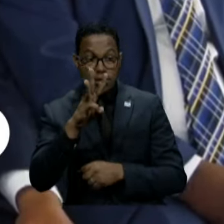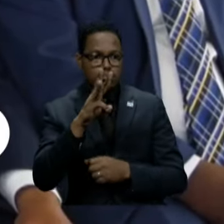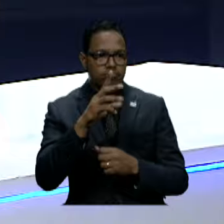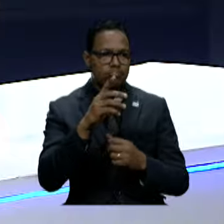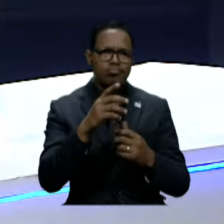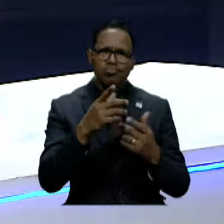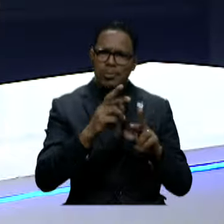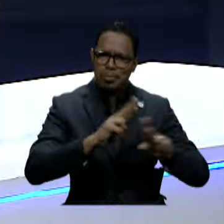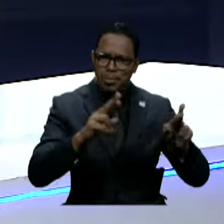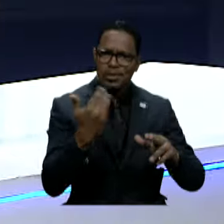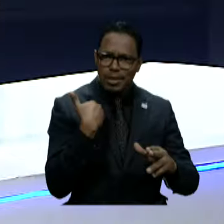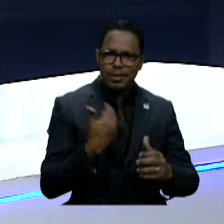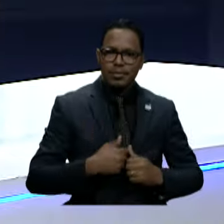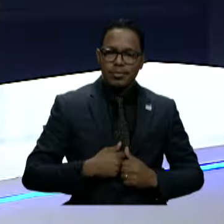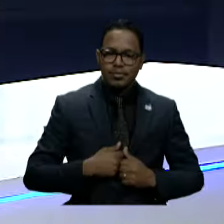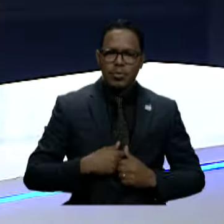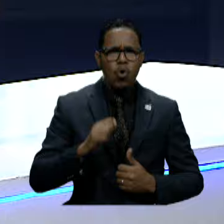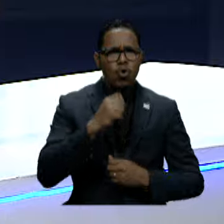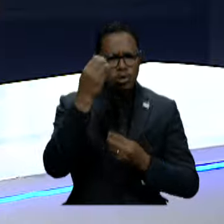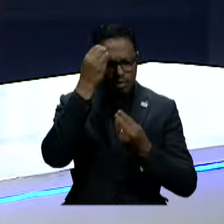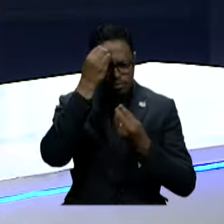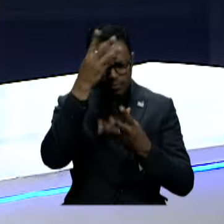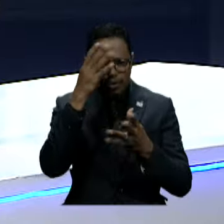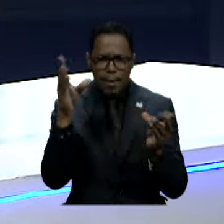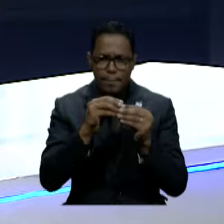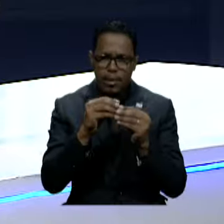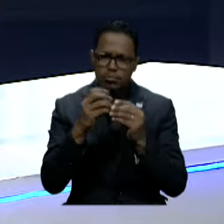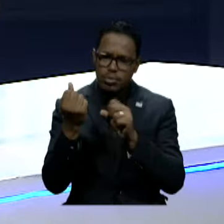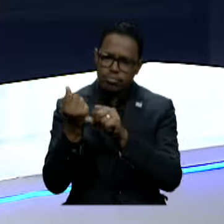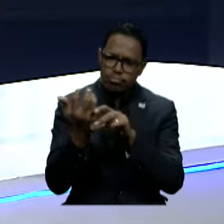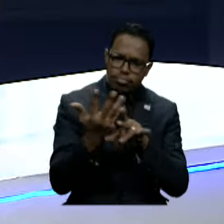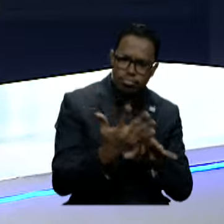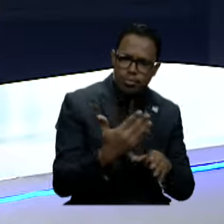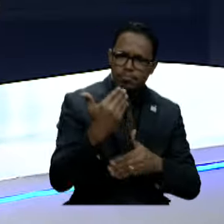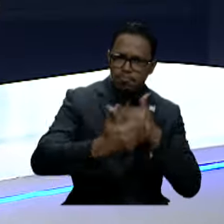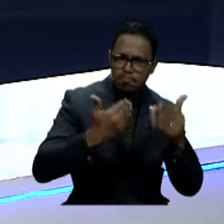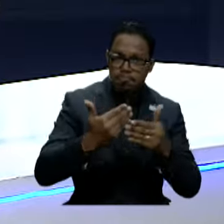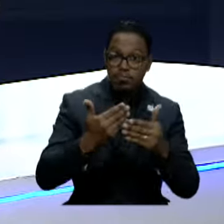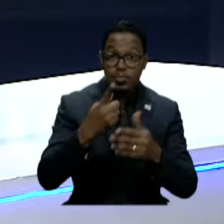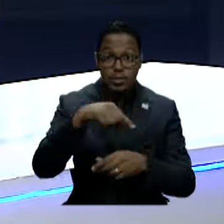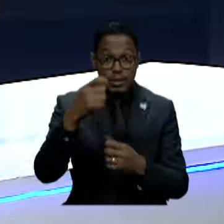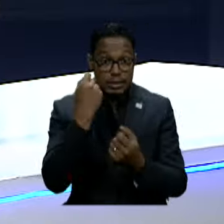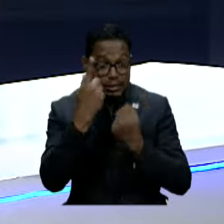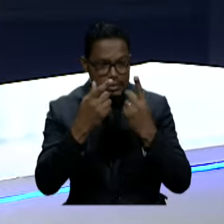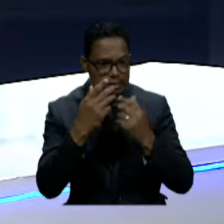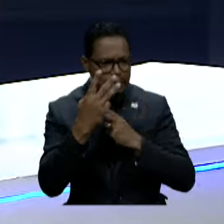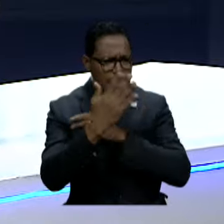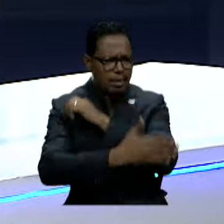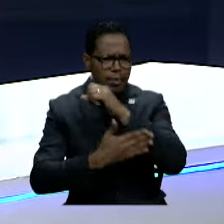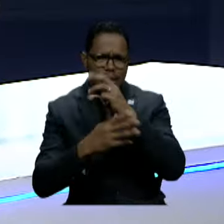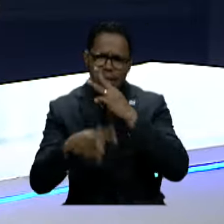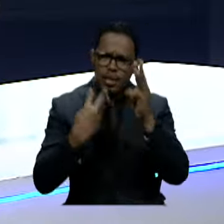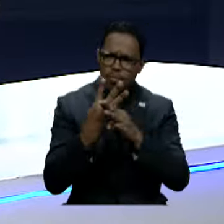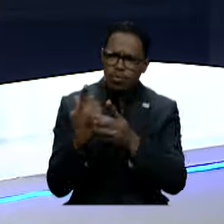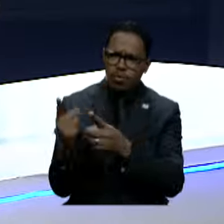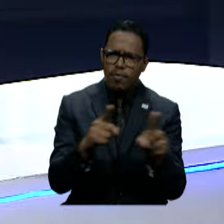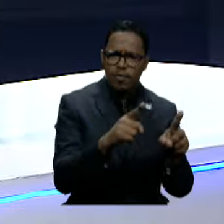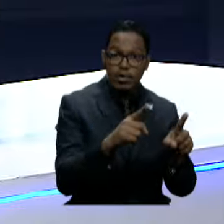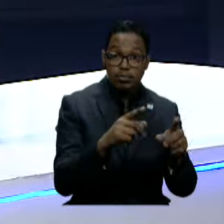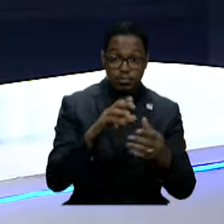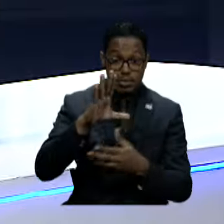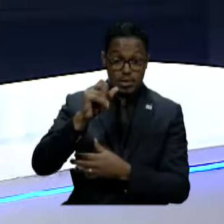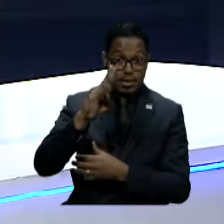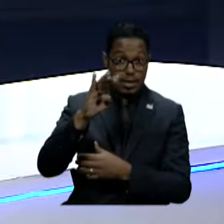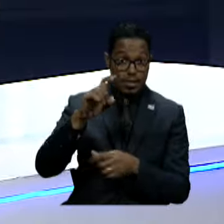los detalles de esta noticia, como igual otras más que preparamos para que ustedes puedan entender un poco por dónde atraviesa el país y el mundo, el Caribe, por